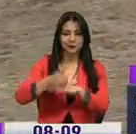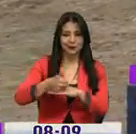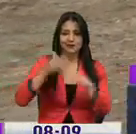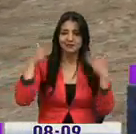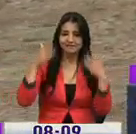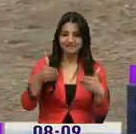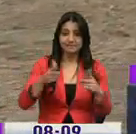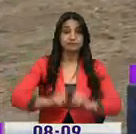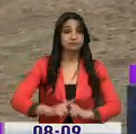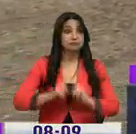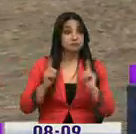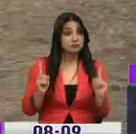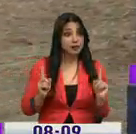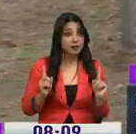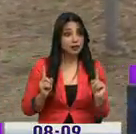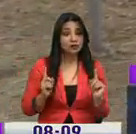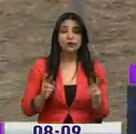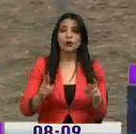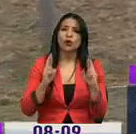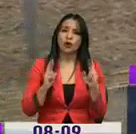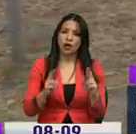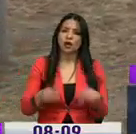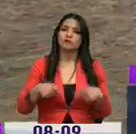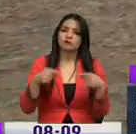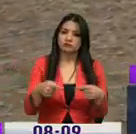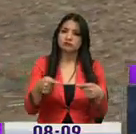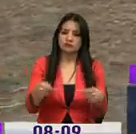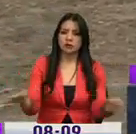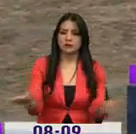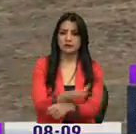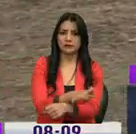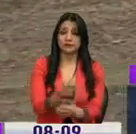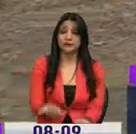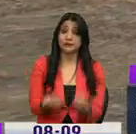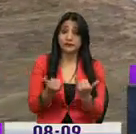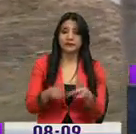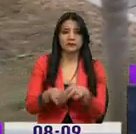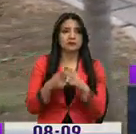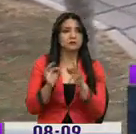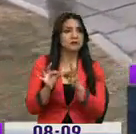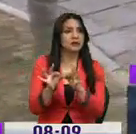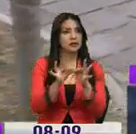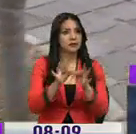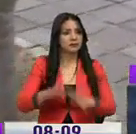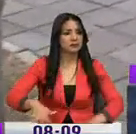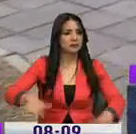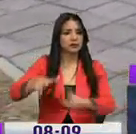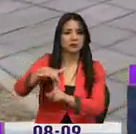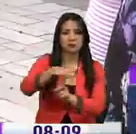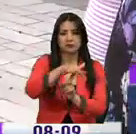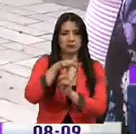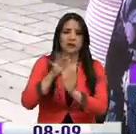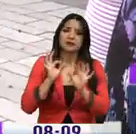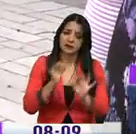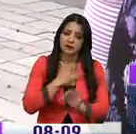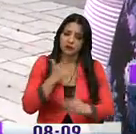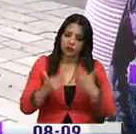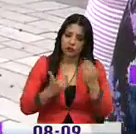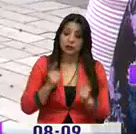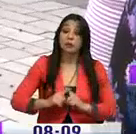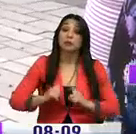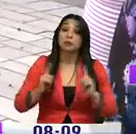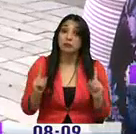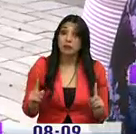autoridades. Sin embargo, esperan que esta sea integral. Han empezado hoy con el mantenimiento del parque y estamos alegres. Espero